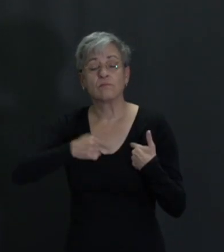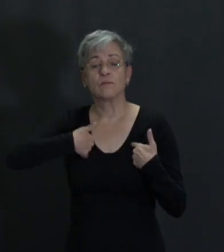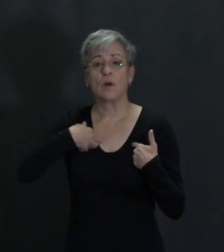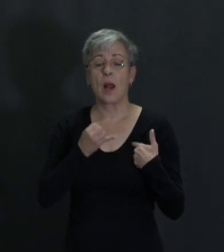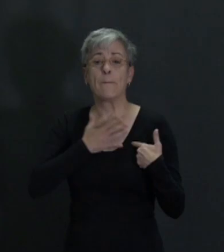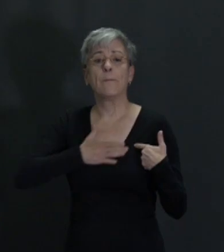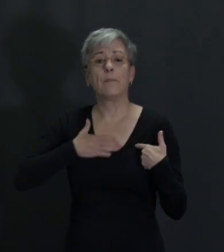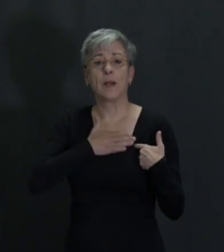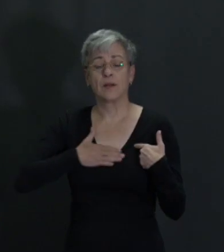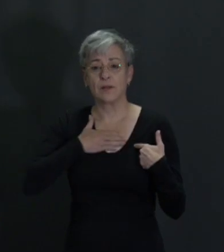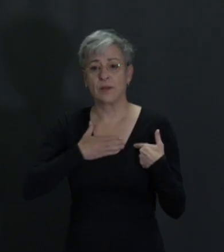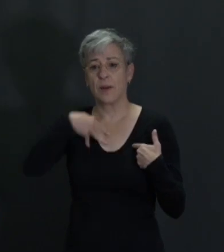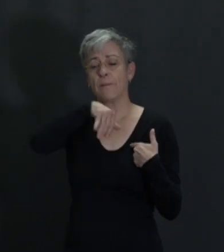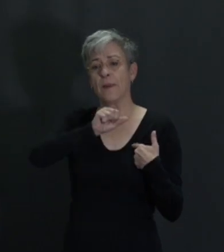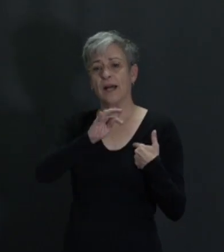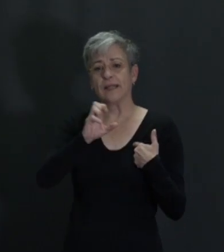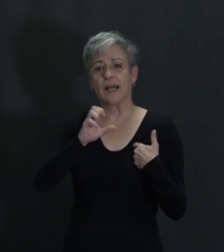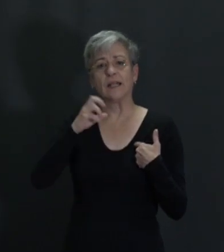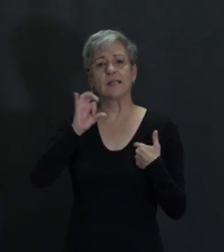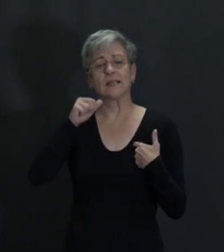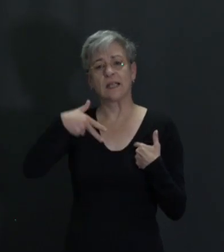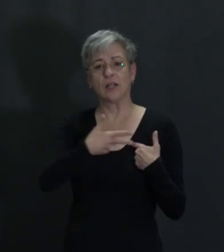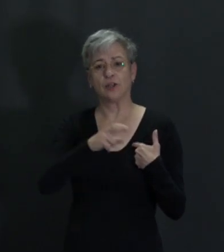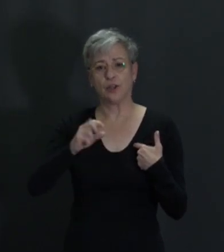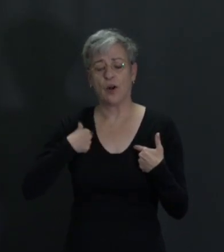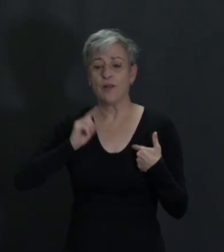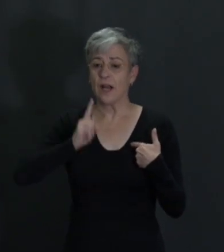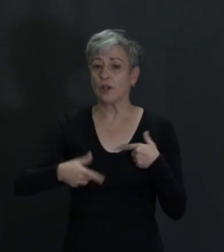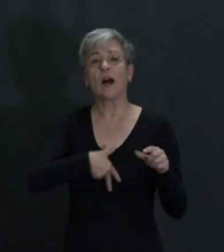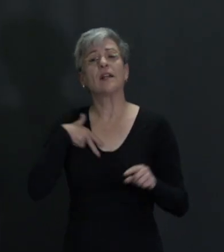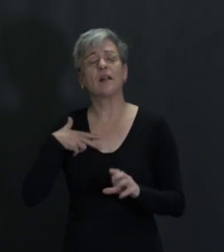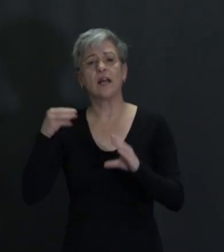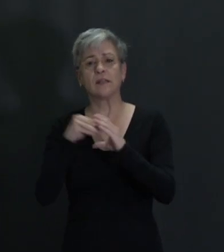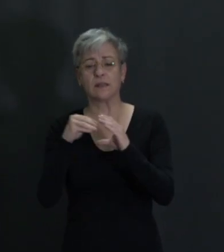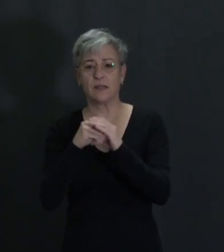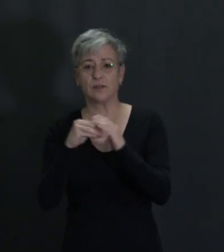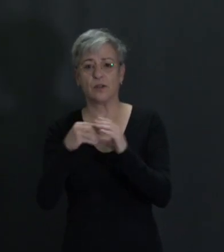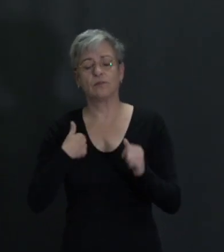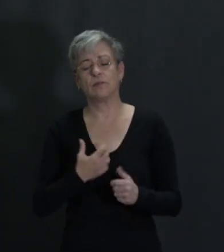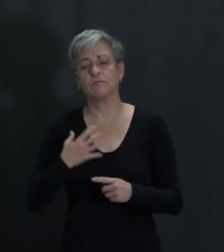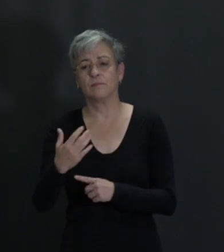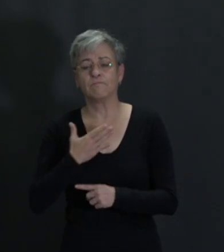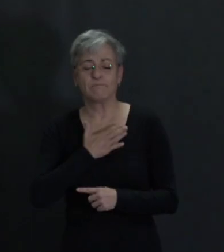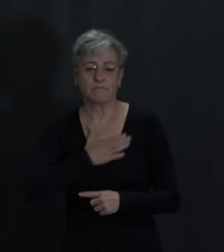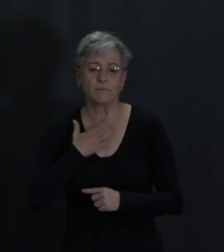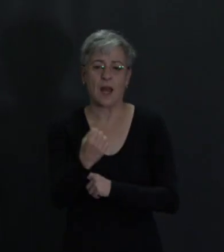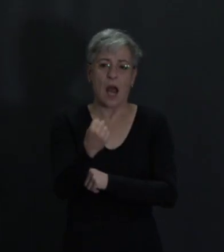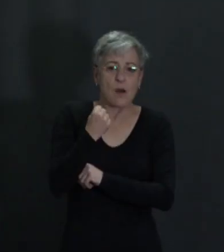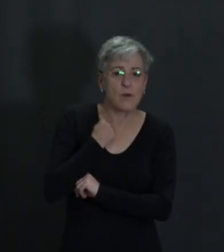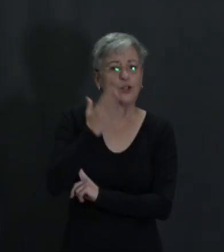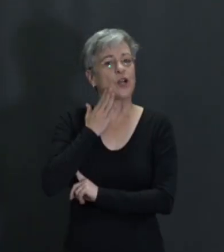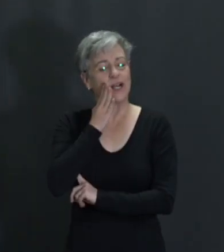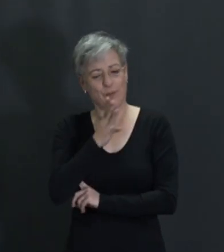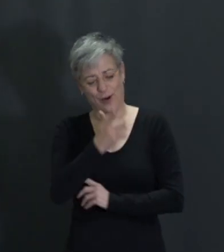con la presencia de Maite Sancho, directora general del Inserso, a quien agradezco el esfuerzo, el apoyo y el cariño que supone contar con ella hoy en esta